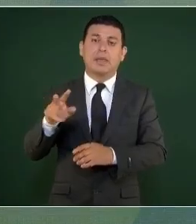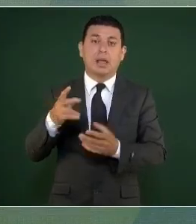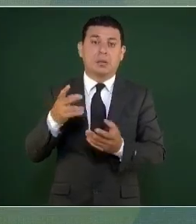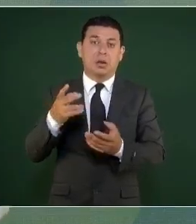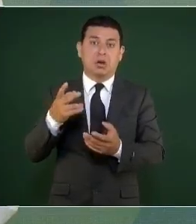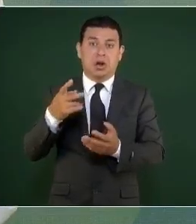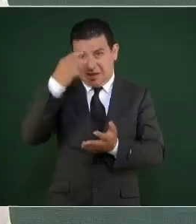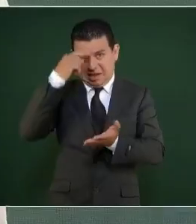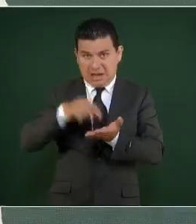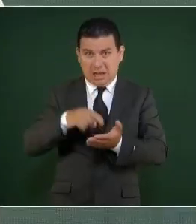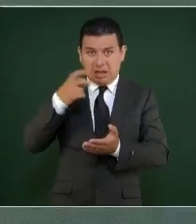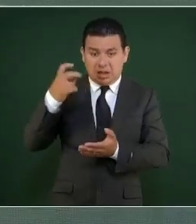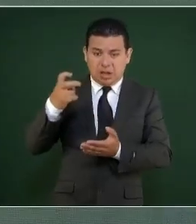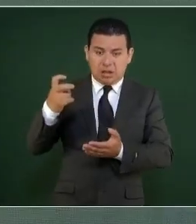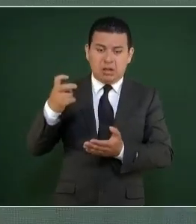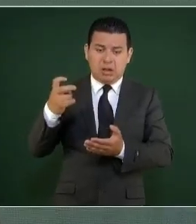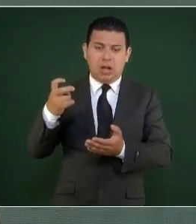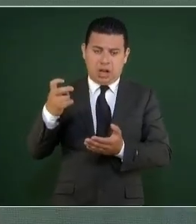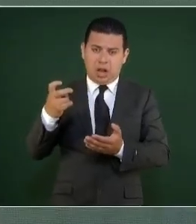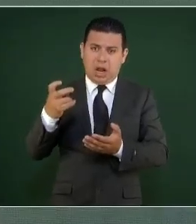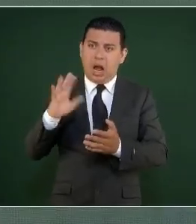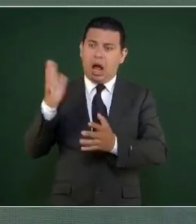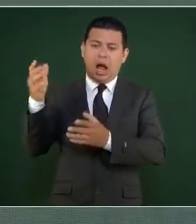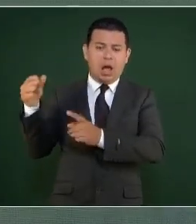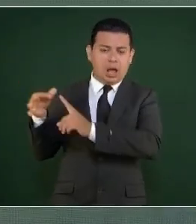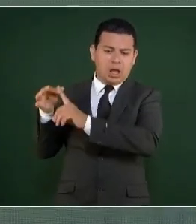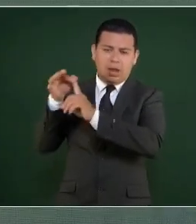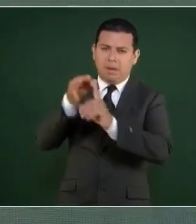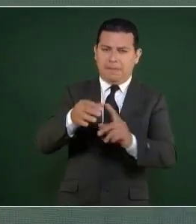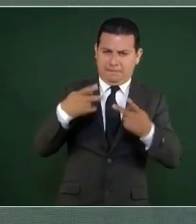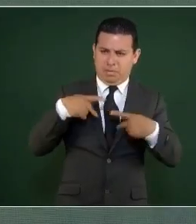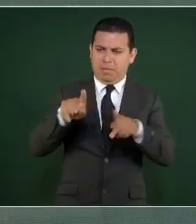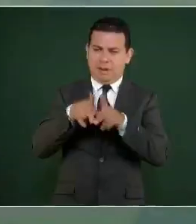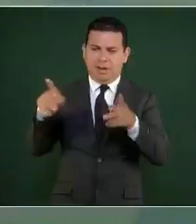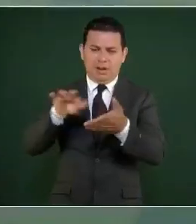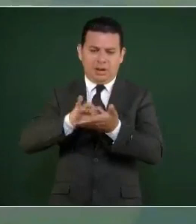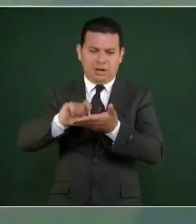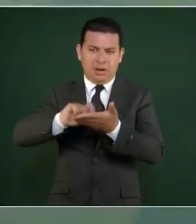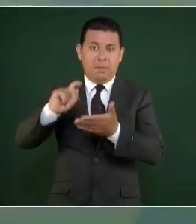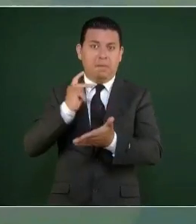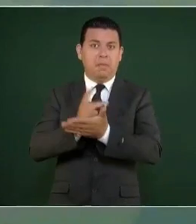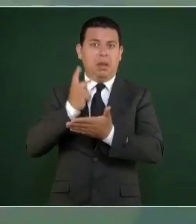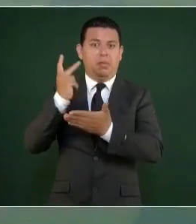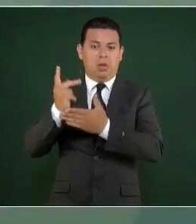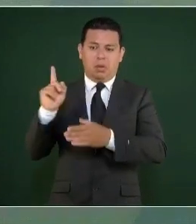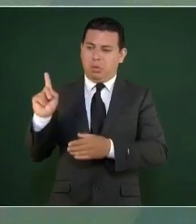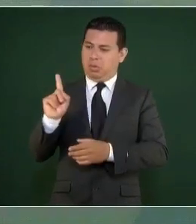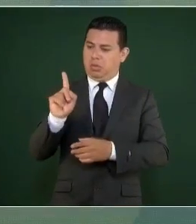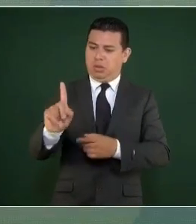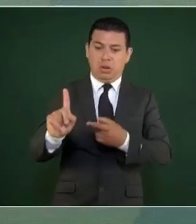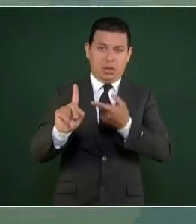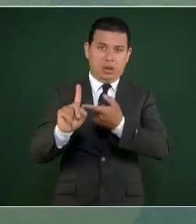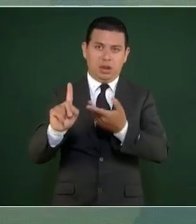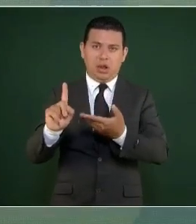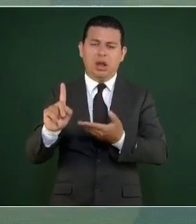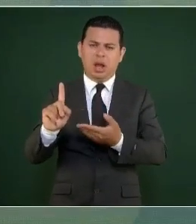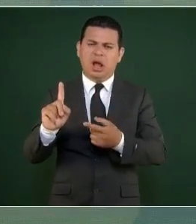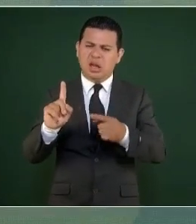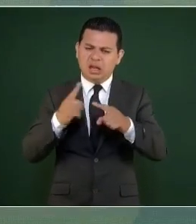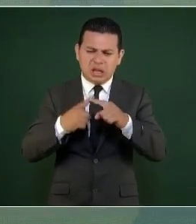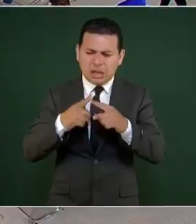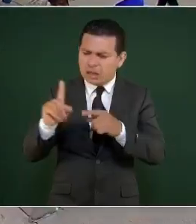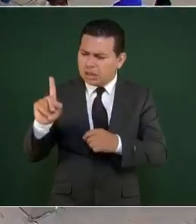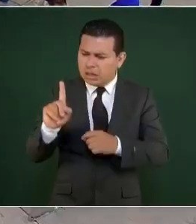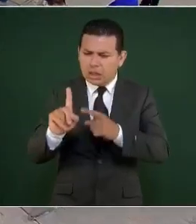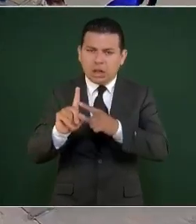pues trajeron a este periodista premiado y fue